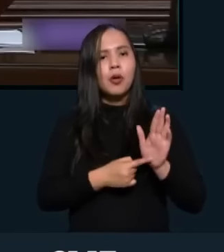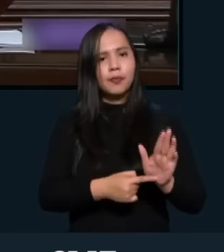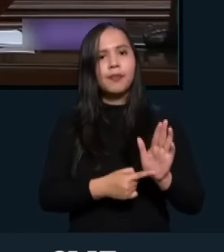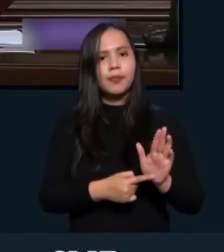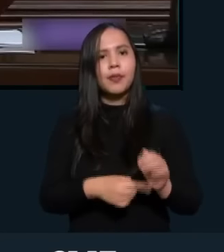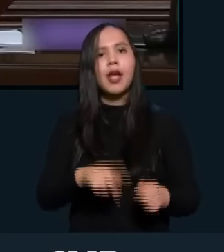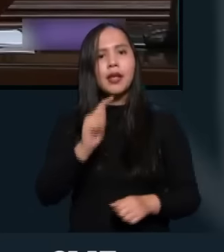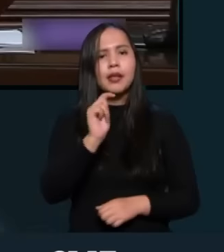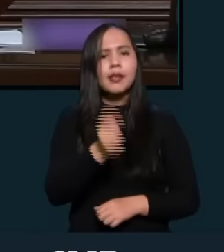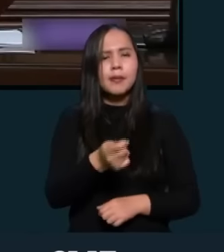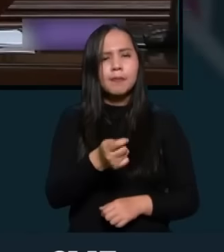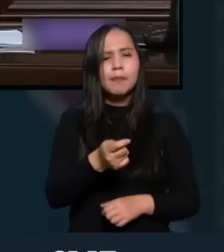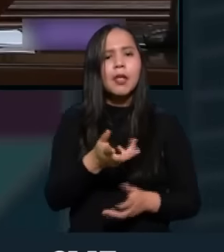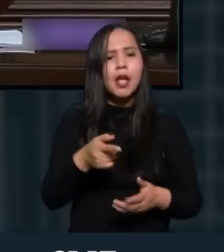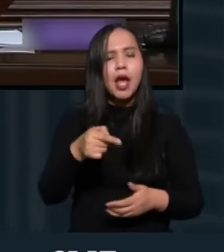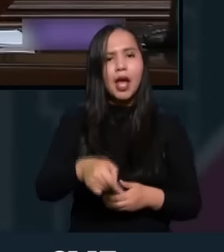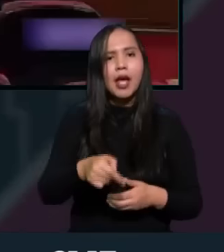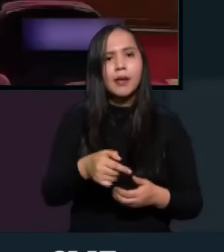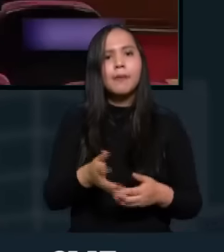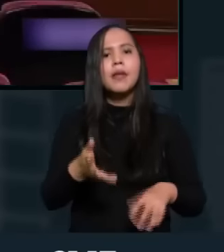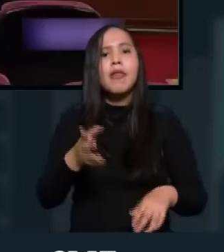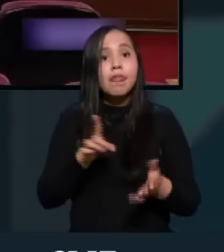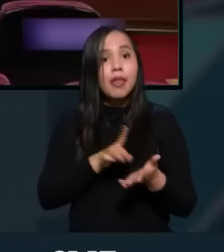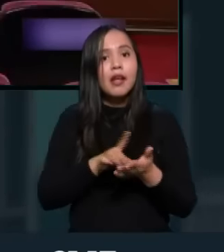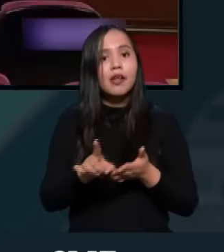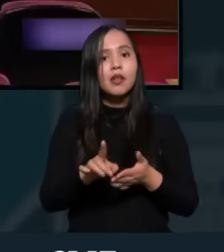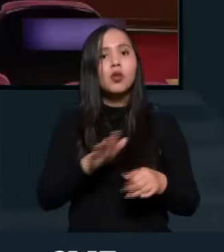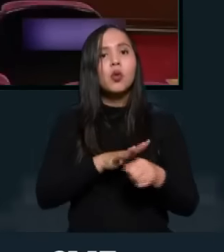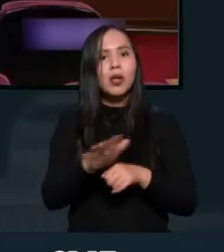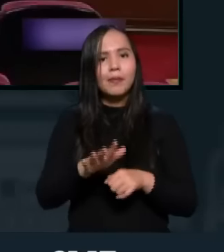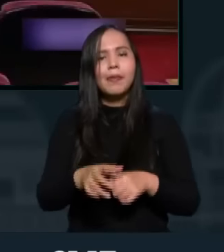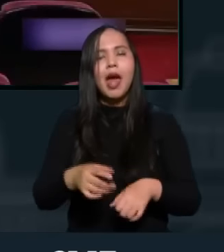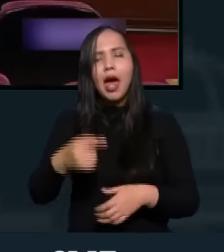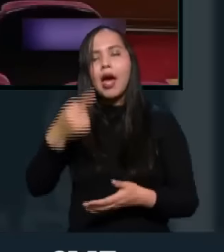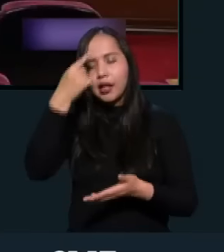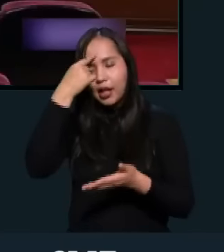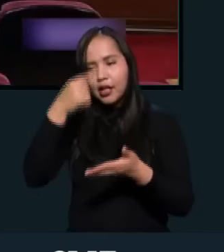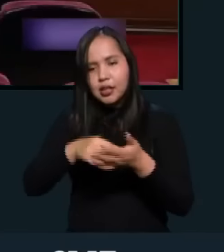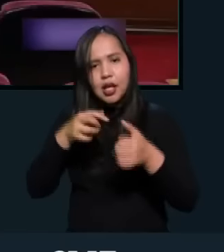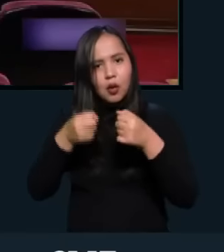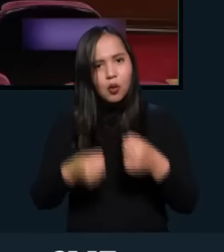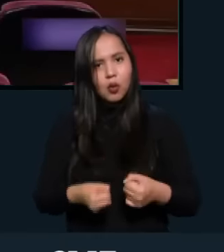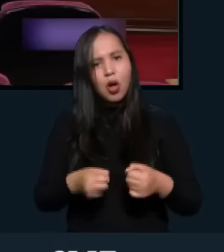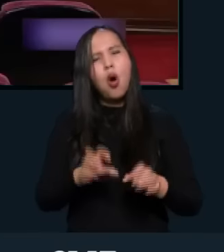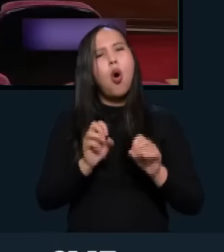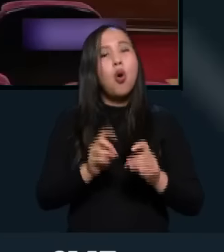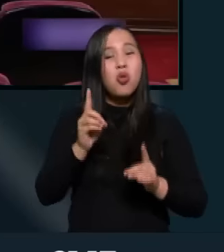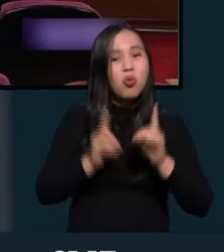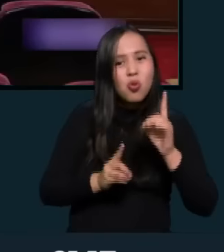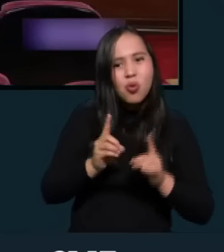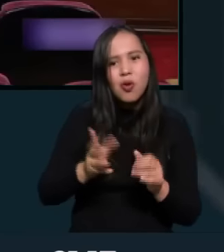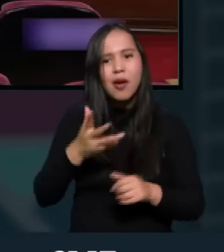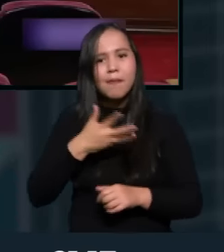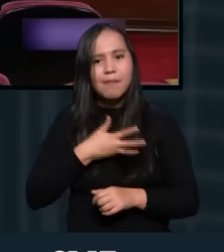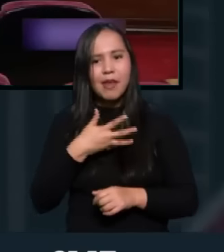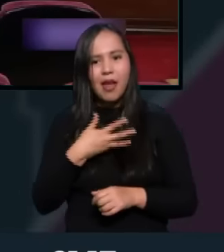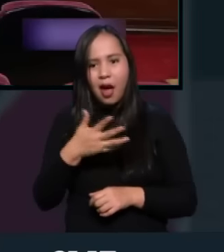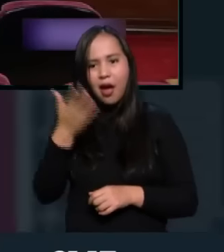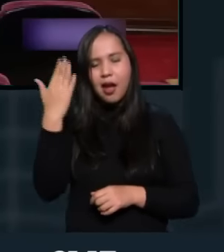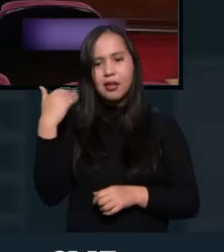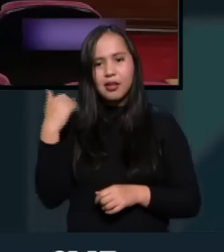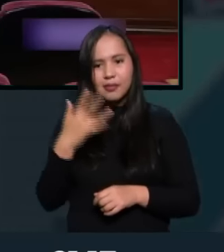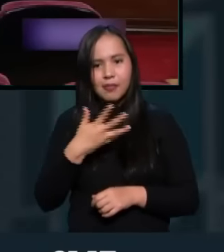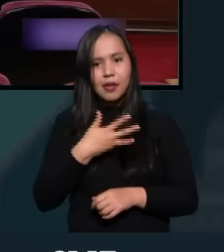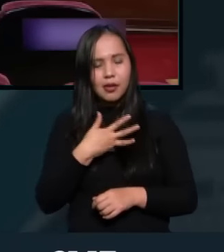los principios del Estado de Derecho es la certeza y la seguridad jurídica, no la incertidumbre que se tenía hace unas